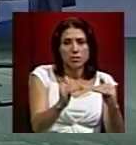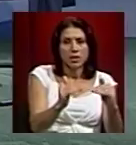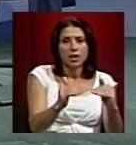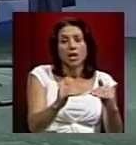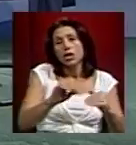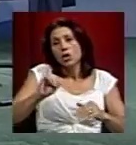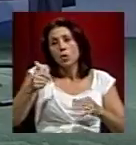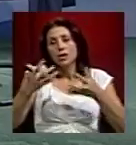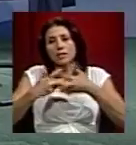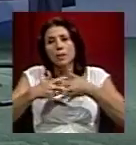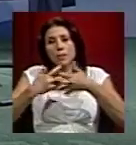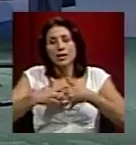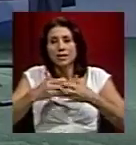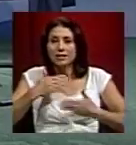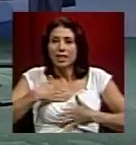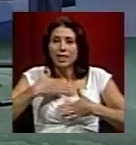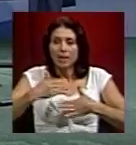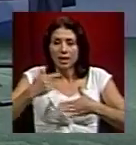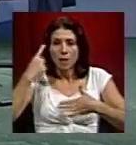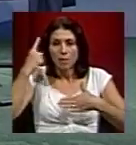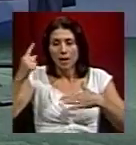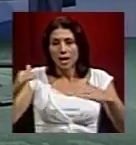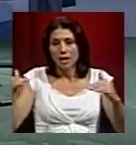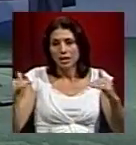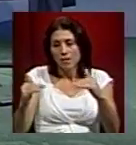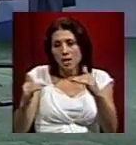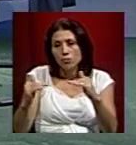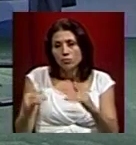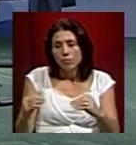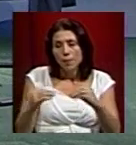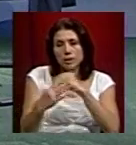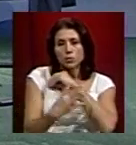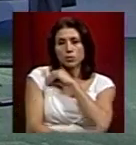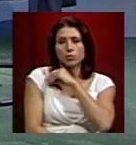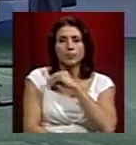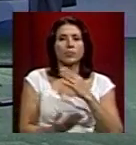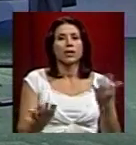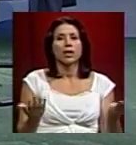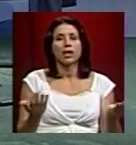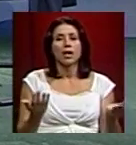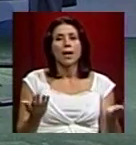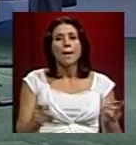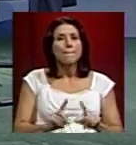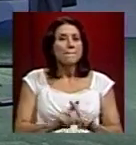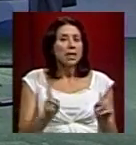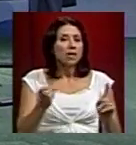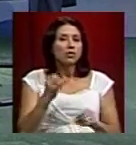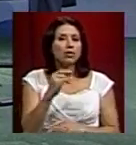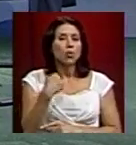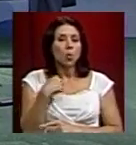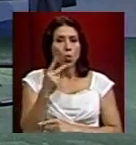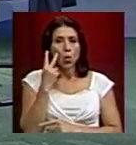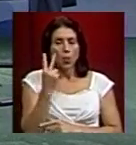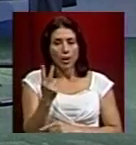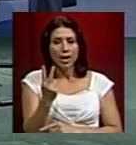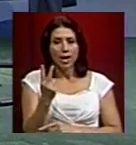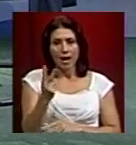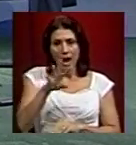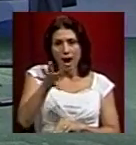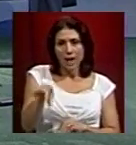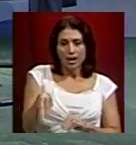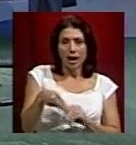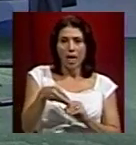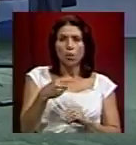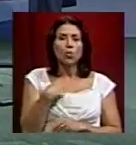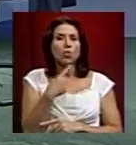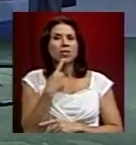y otras empresas se dedican al de menores recursos. Pero si uno lo ve agregado, uno